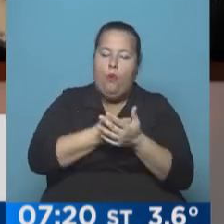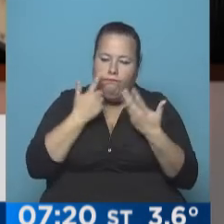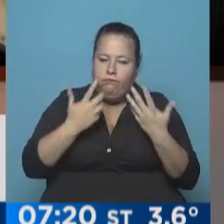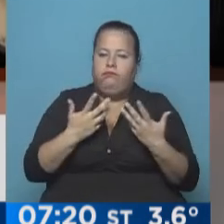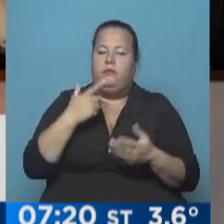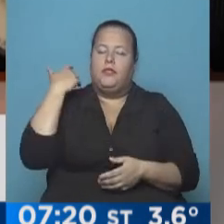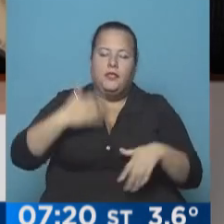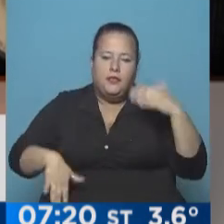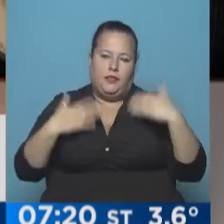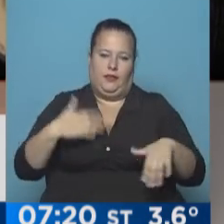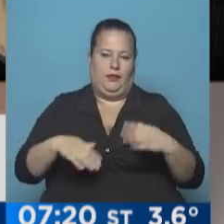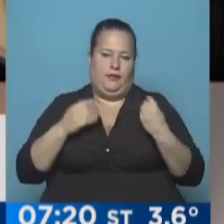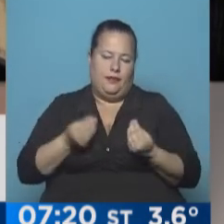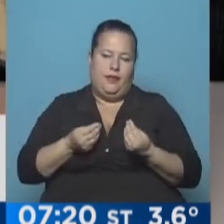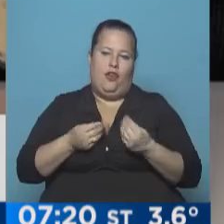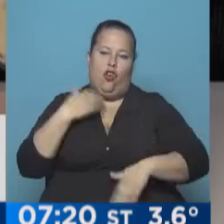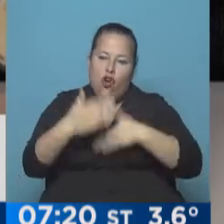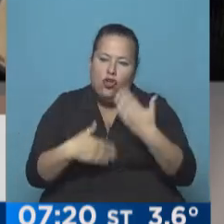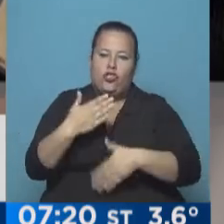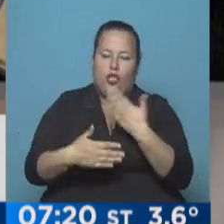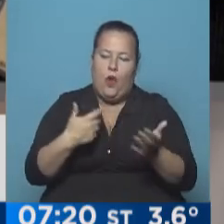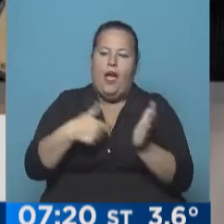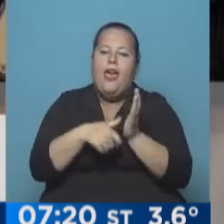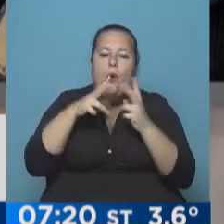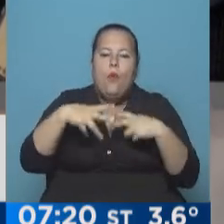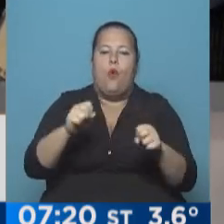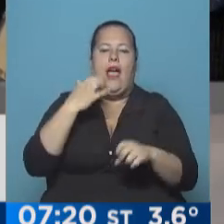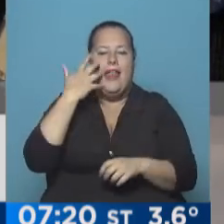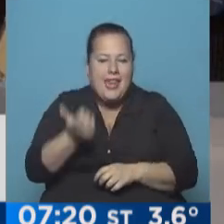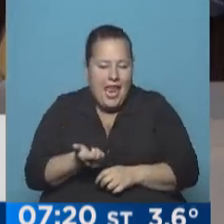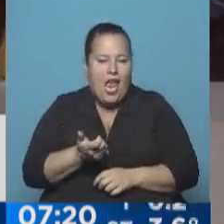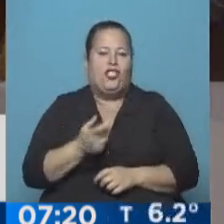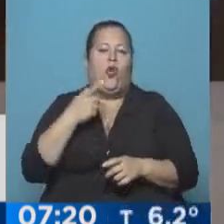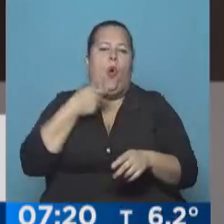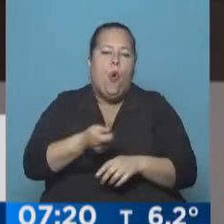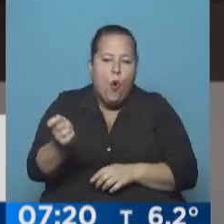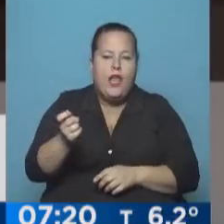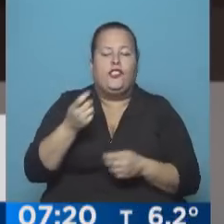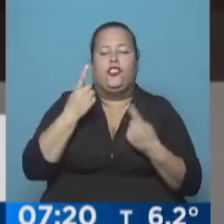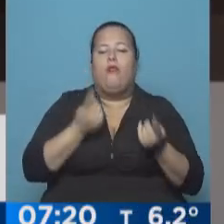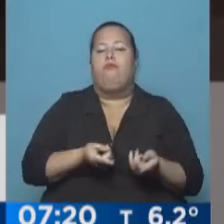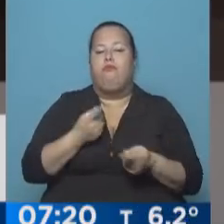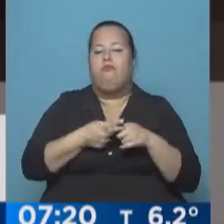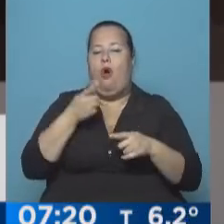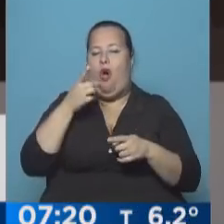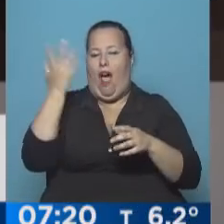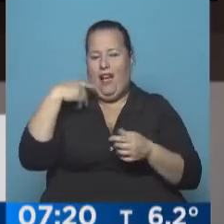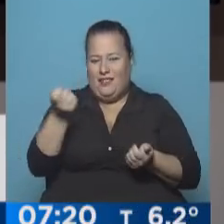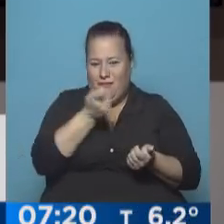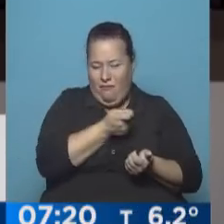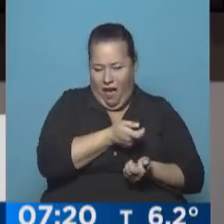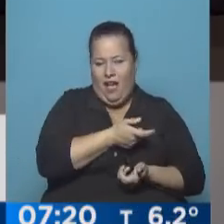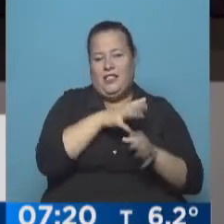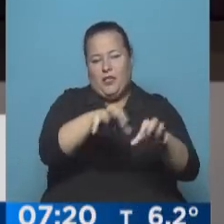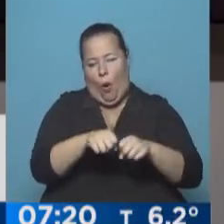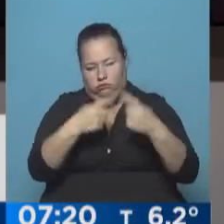la urgencia de avanzar en la identificación de los nietos, en los juicios por los delitos de lesa humanidad.